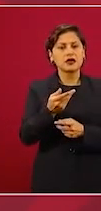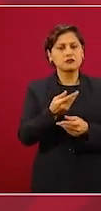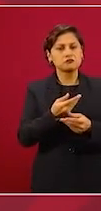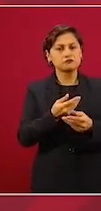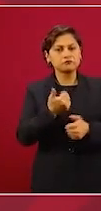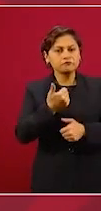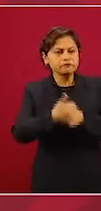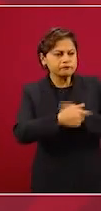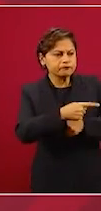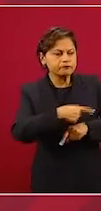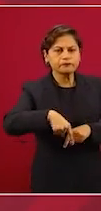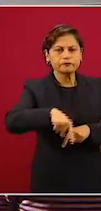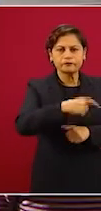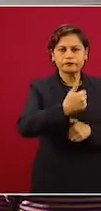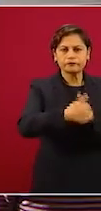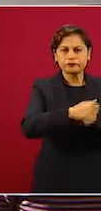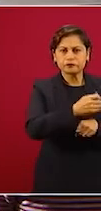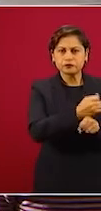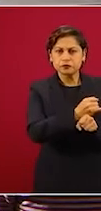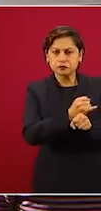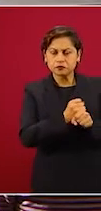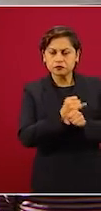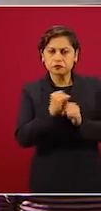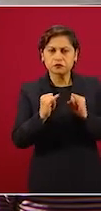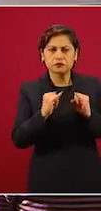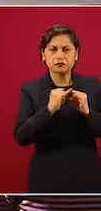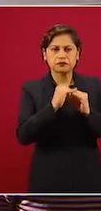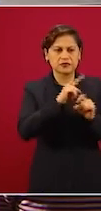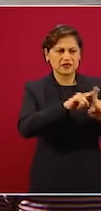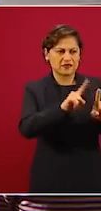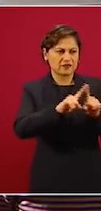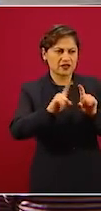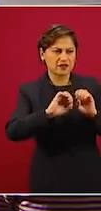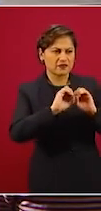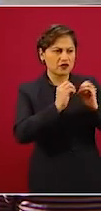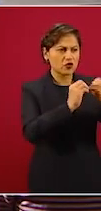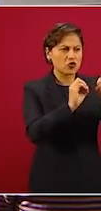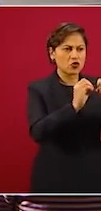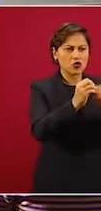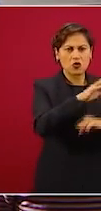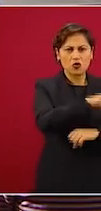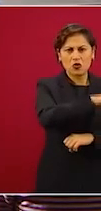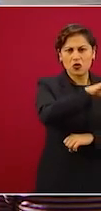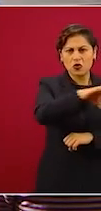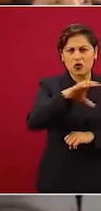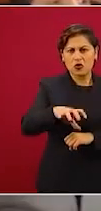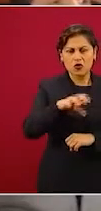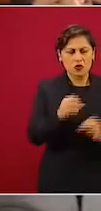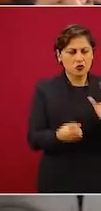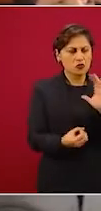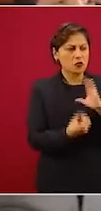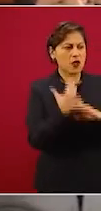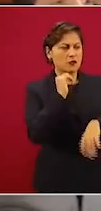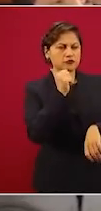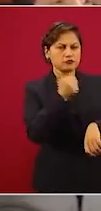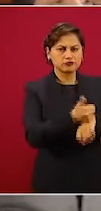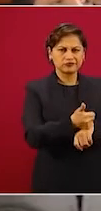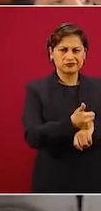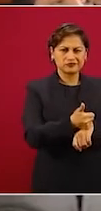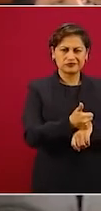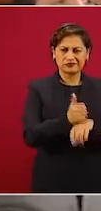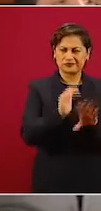estos y organismos que crearon yo pregunto este